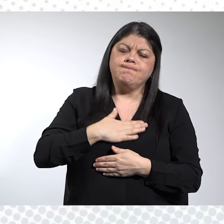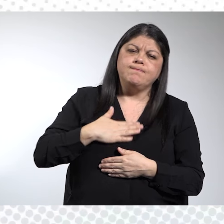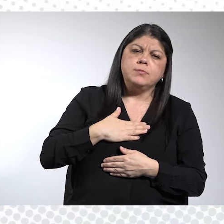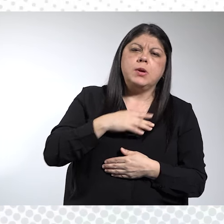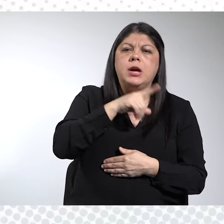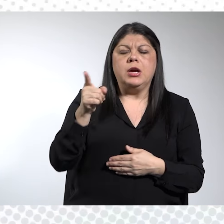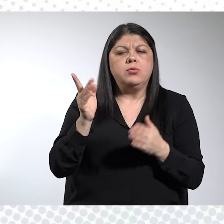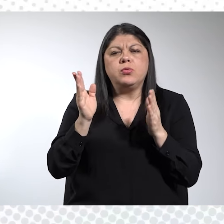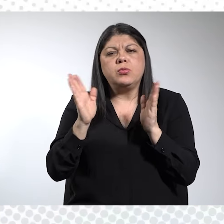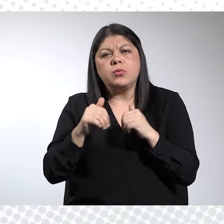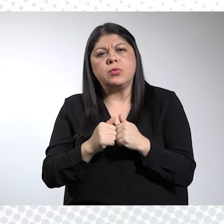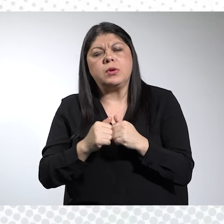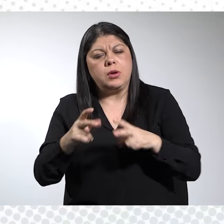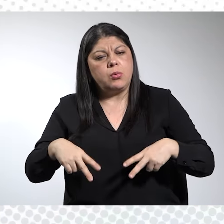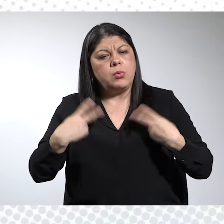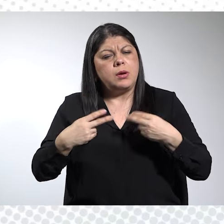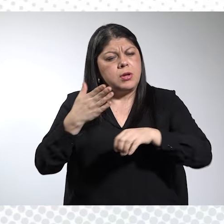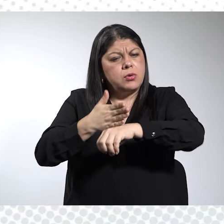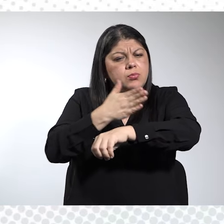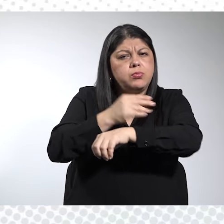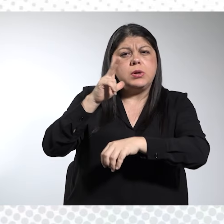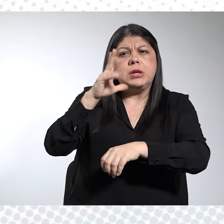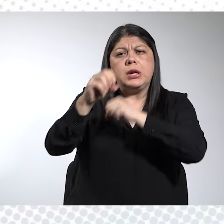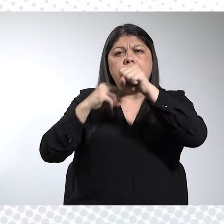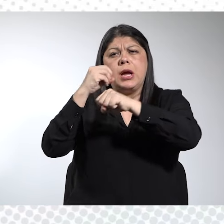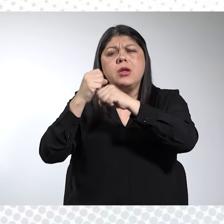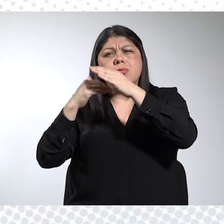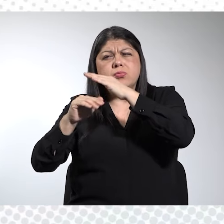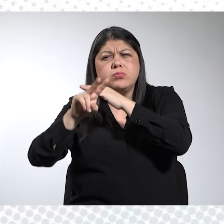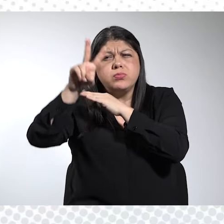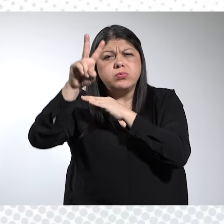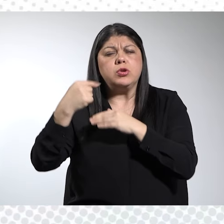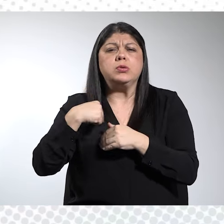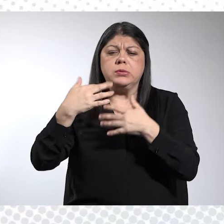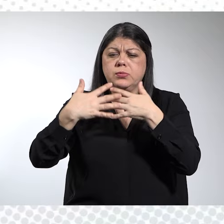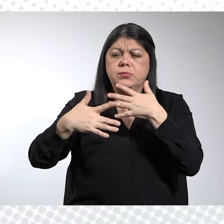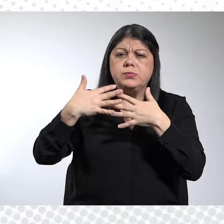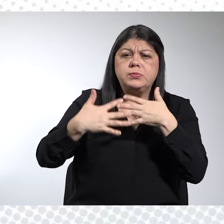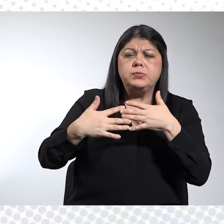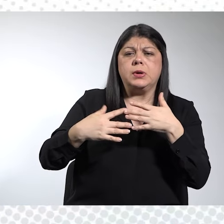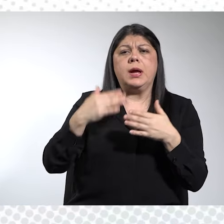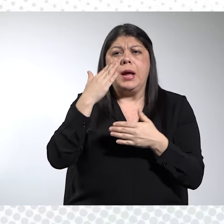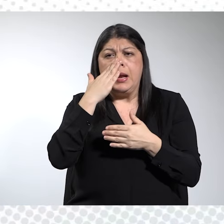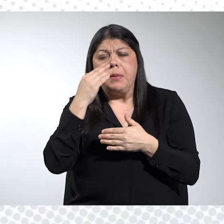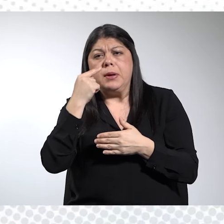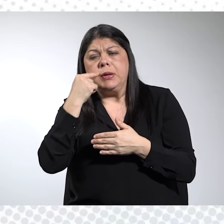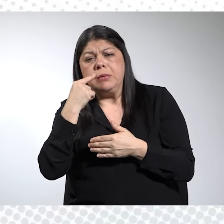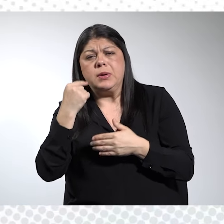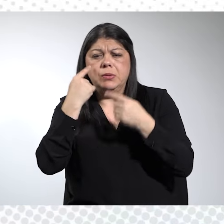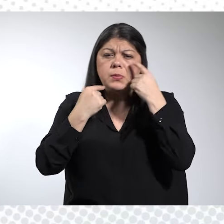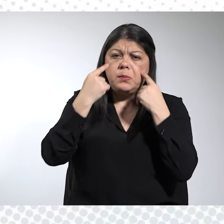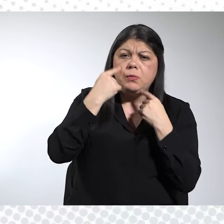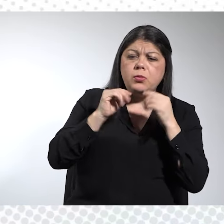lamentablemente no tienen una vida de prospección más de 30 años. estamos derramando muchísima sangre. Las madres y los